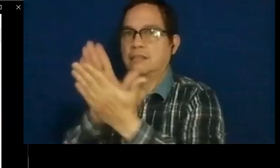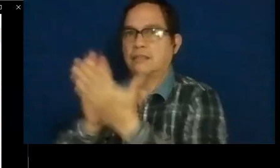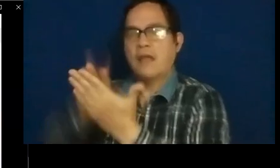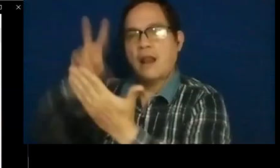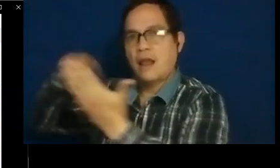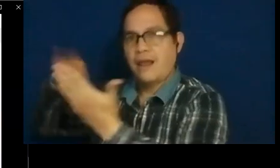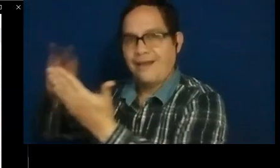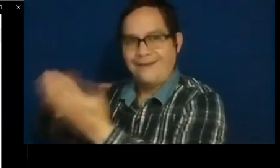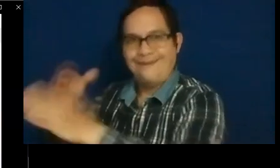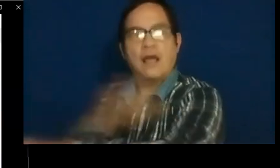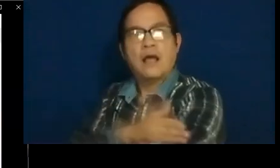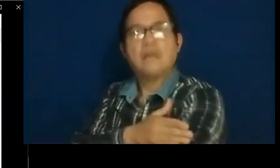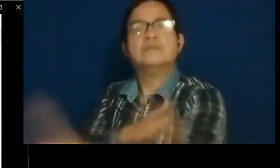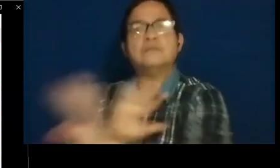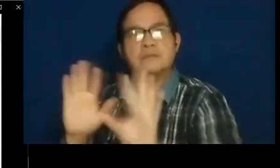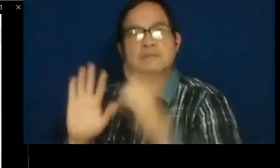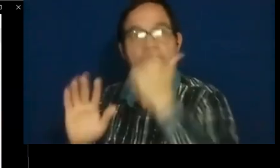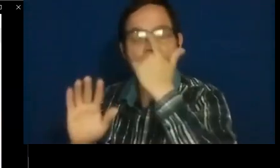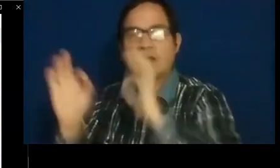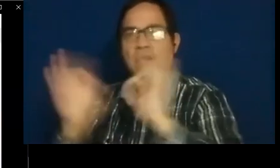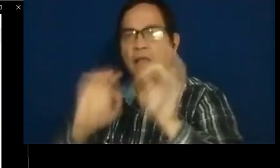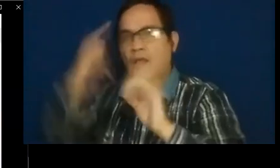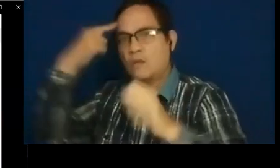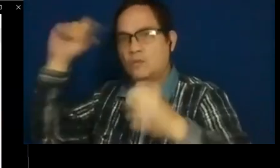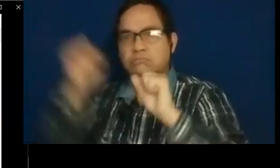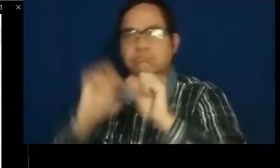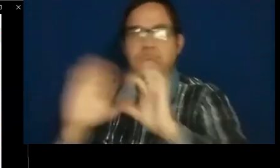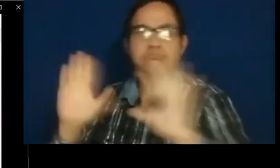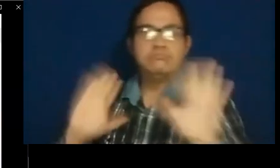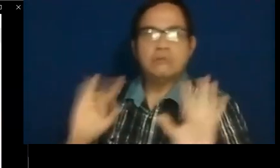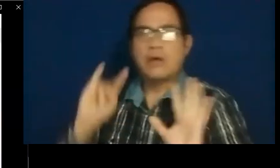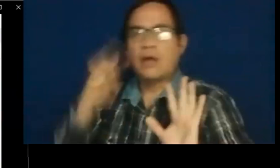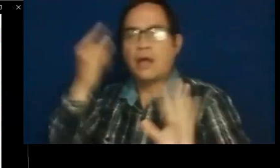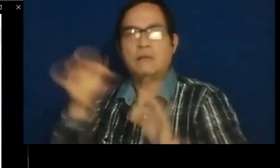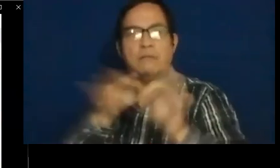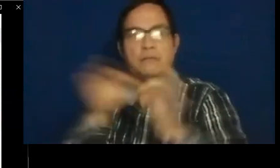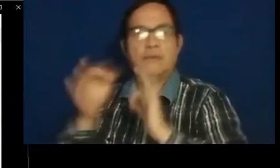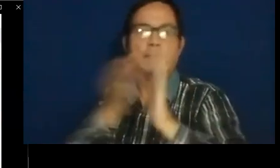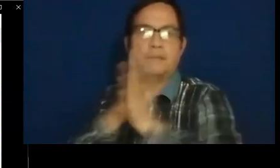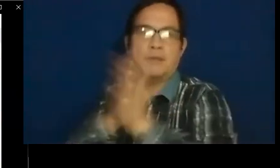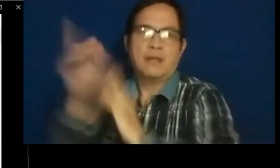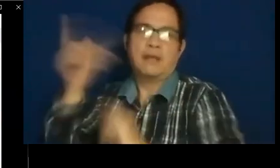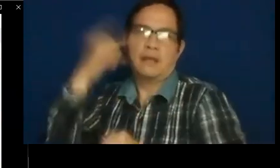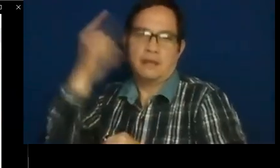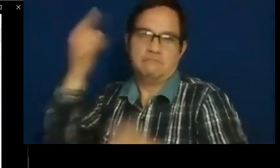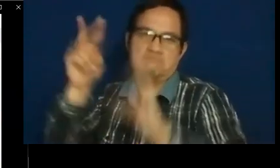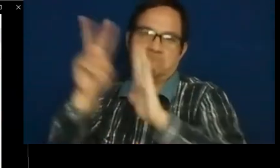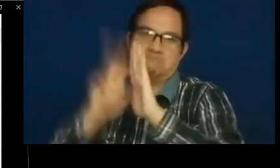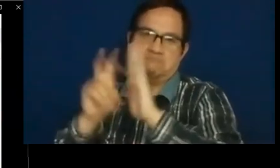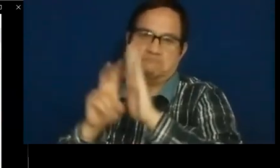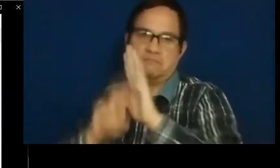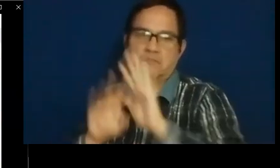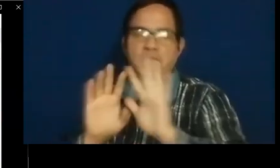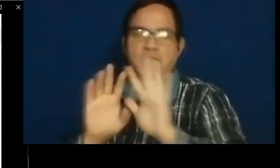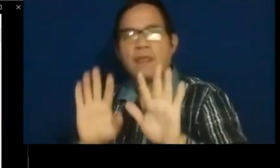a la sesión virtual, de tal manera que se solucionan dudas, aunque de todas maneras voy a hacer una explicación muy general a nivel teórico. El objetivo